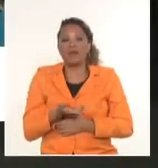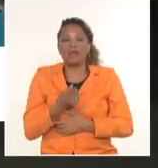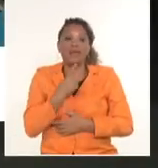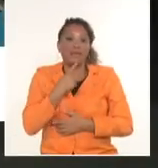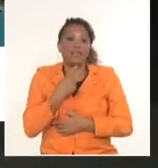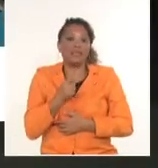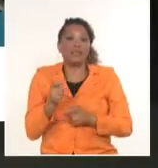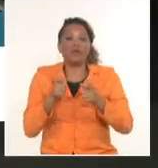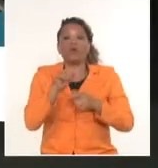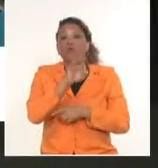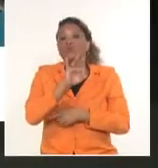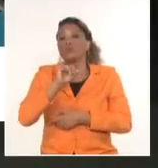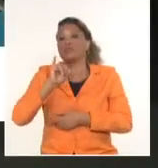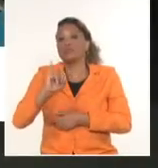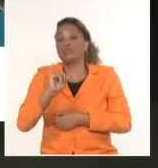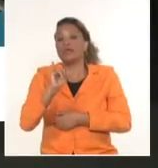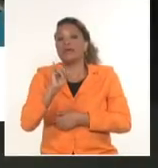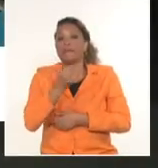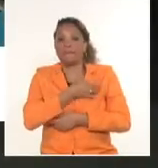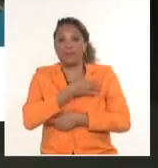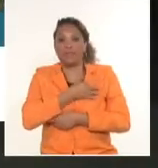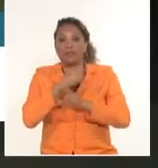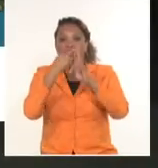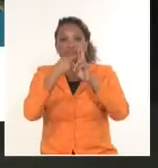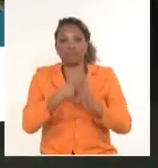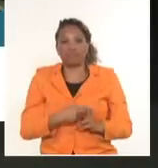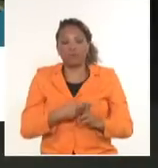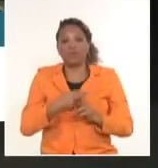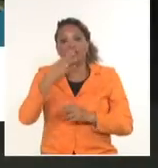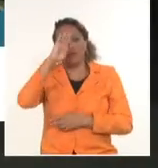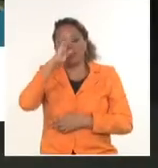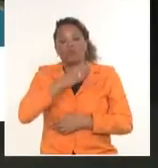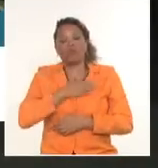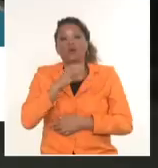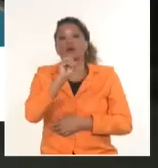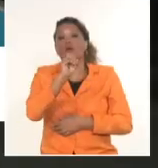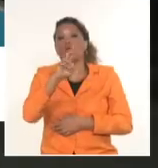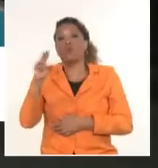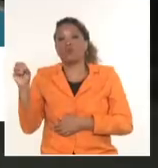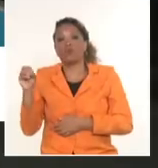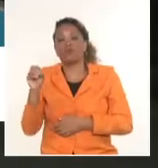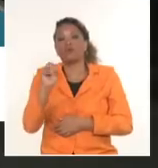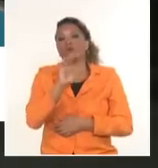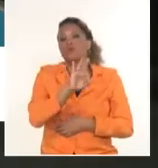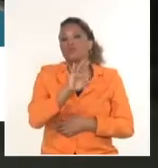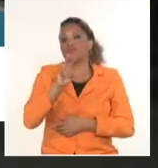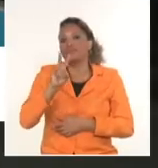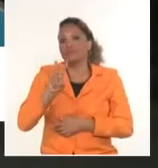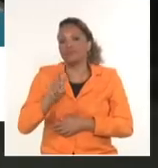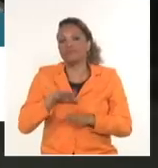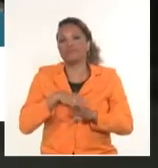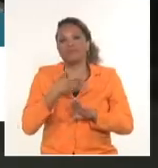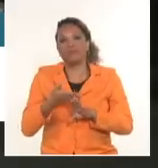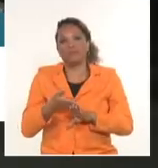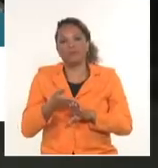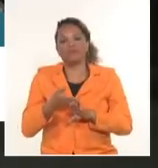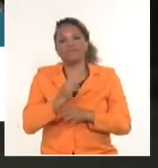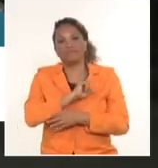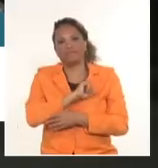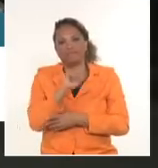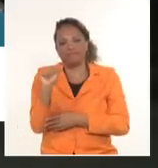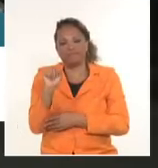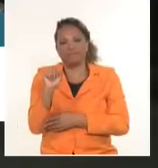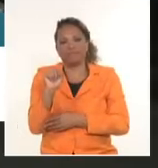porque 86 medallas suma Cuba, si mal no recuerdo, de oro, y bueno, 82 de ellas son después del triunfo. Por supuesto que se